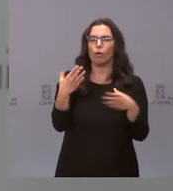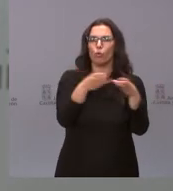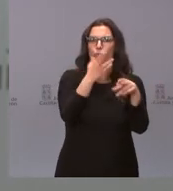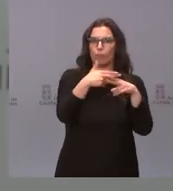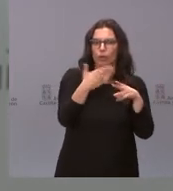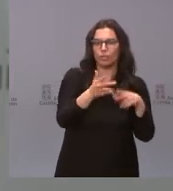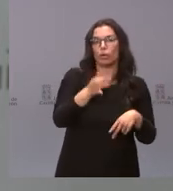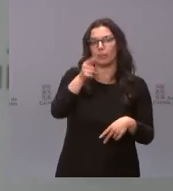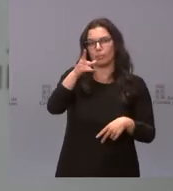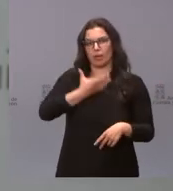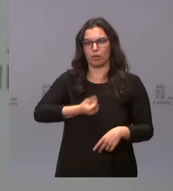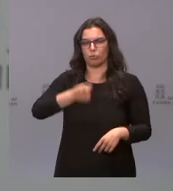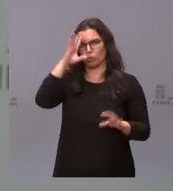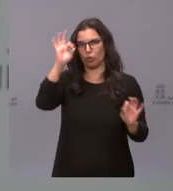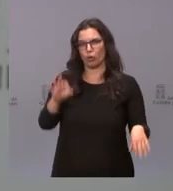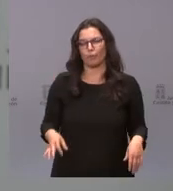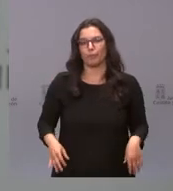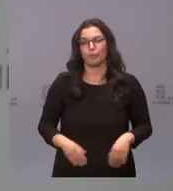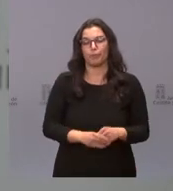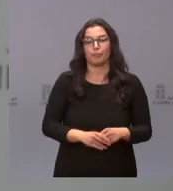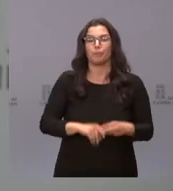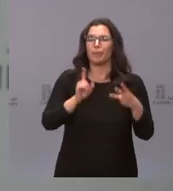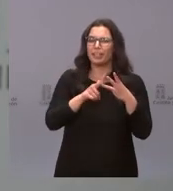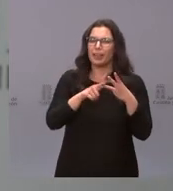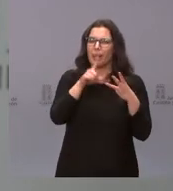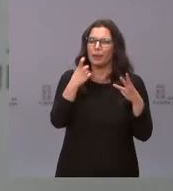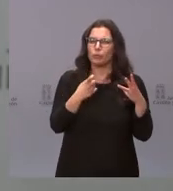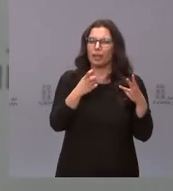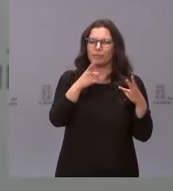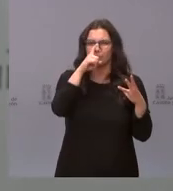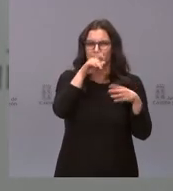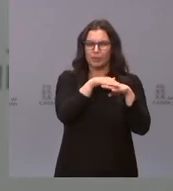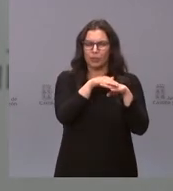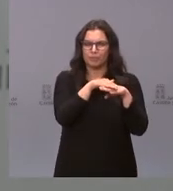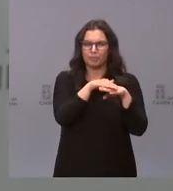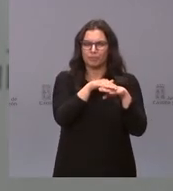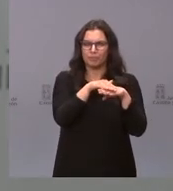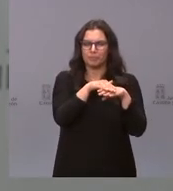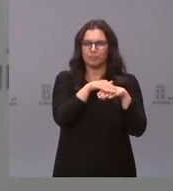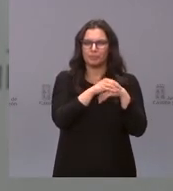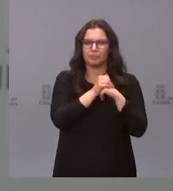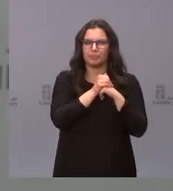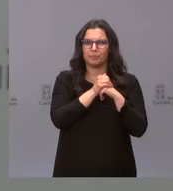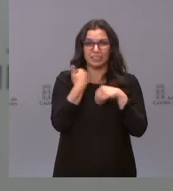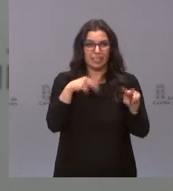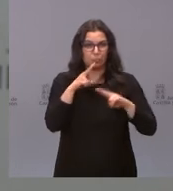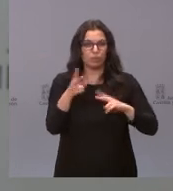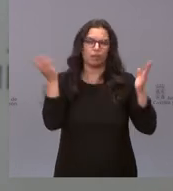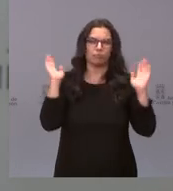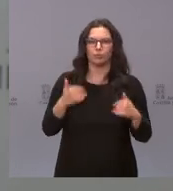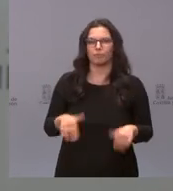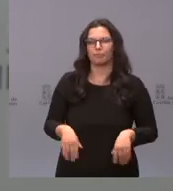supuesto con los ayuntamientos y la tercera pregunta era recuérdame ya le contesto